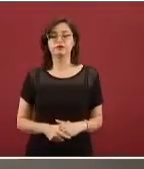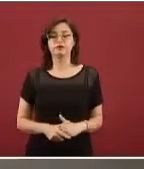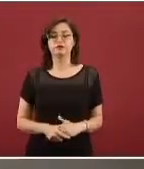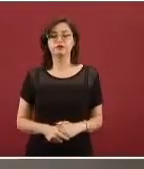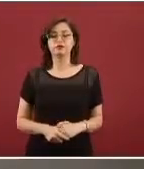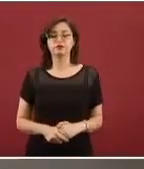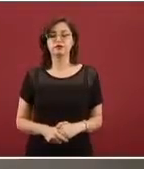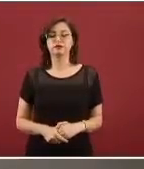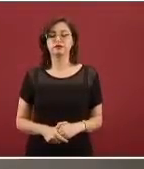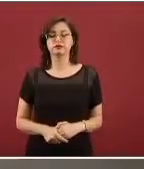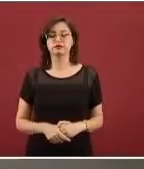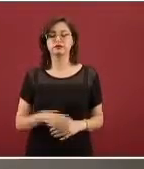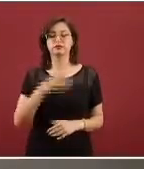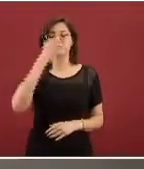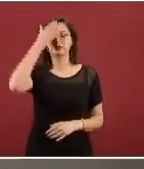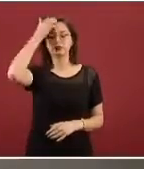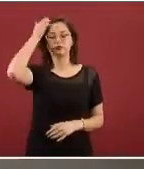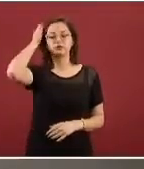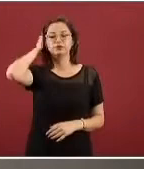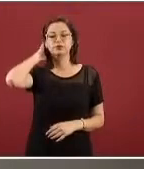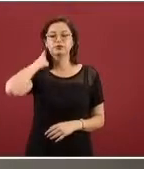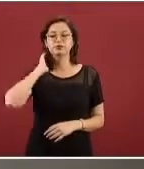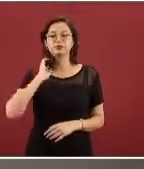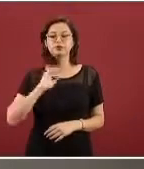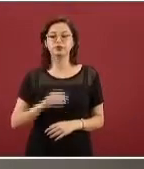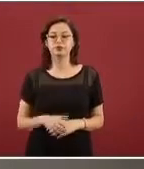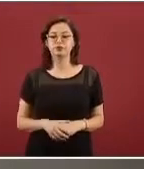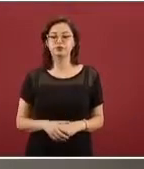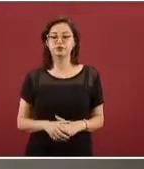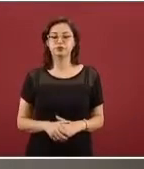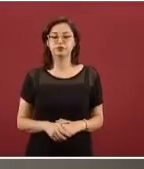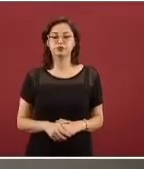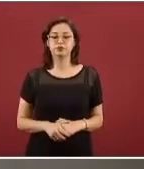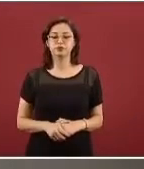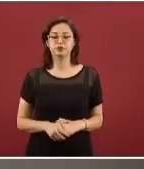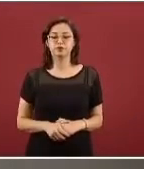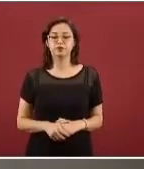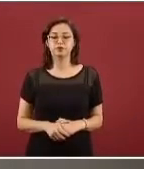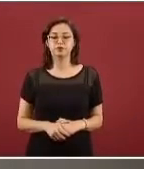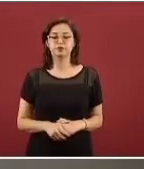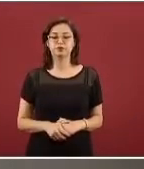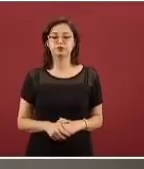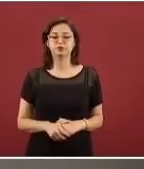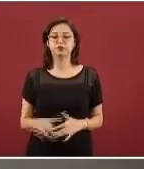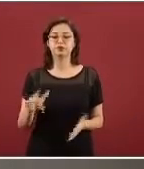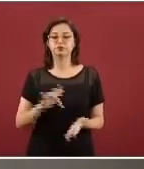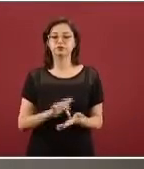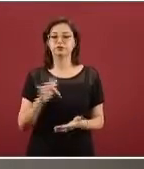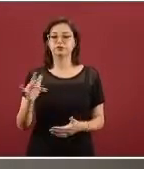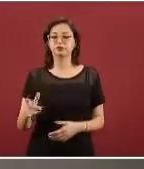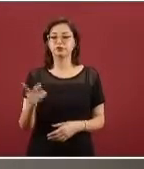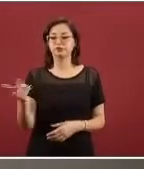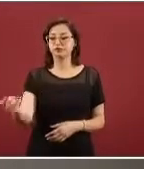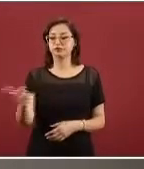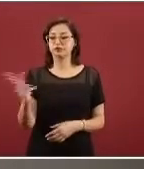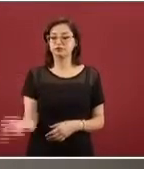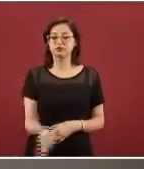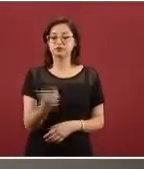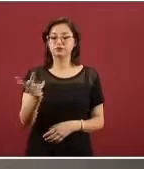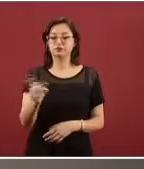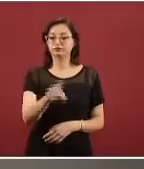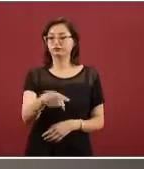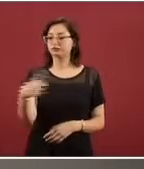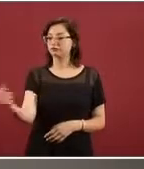Las personas en situación de calle, ¿cómo van a aplicar esta contingencia? Bueno, vamos a regresarle al modelo. Gracias. Vamos a terminar las últimas dos preguntas que